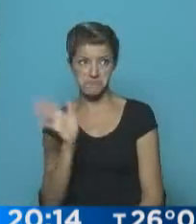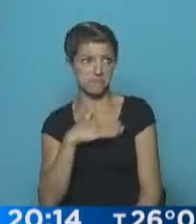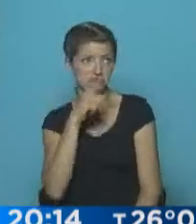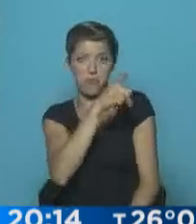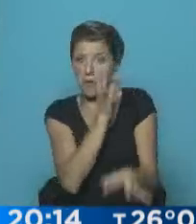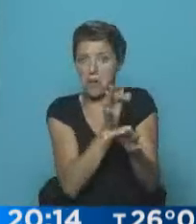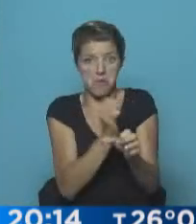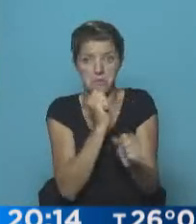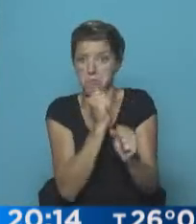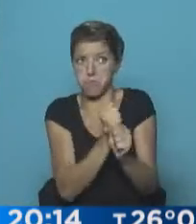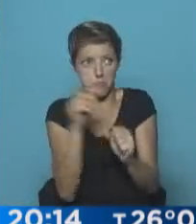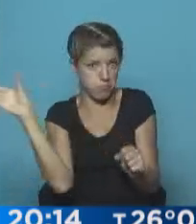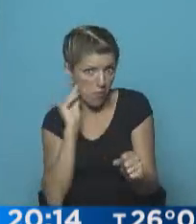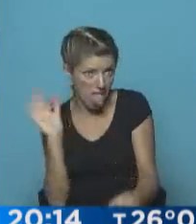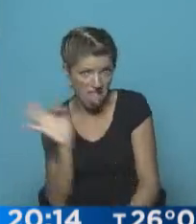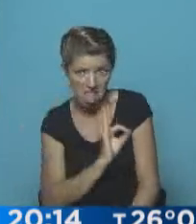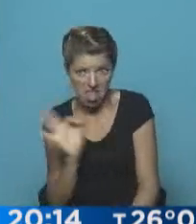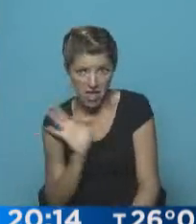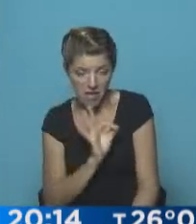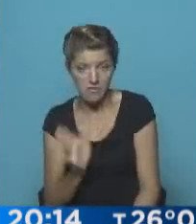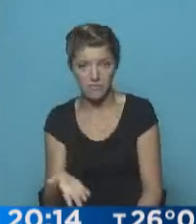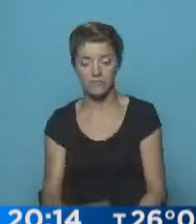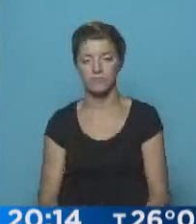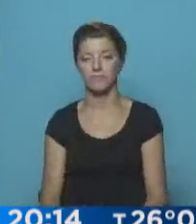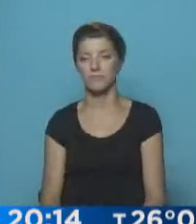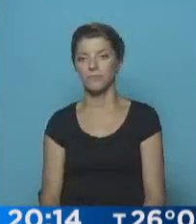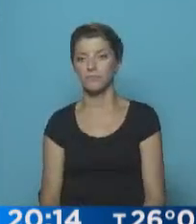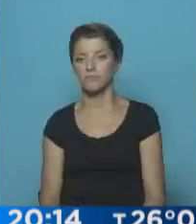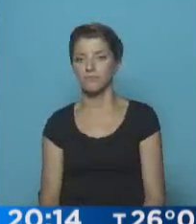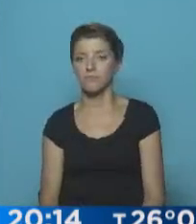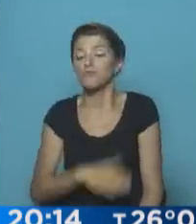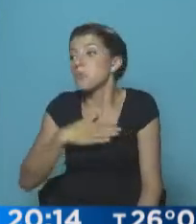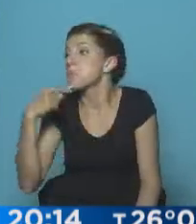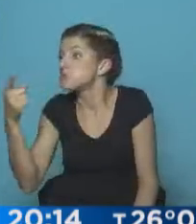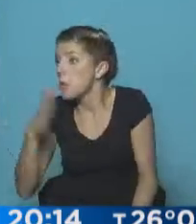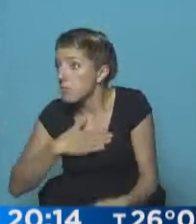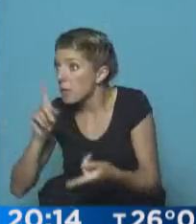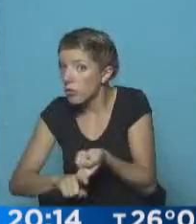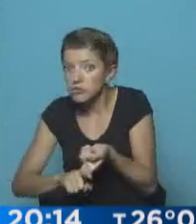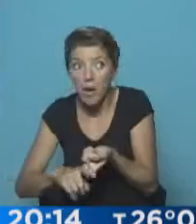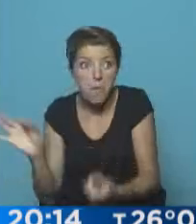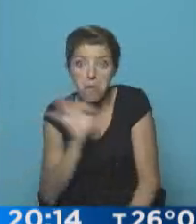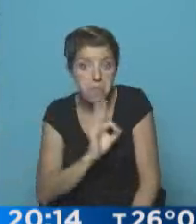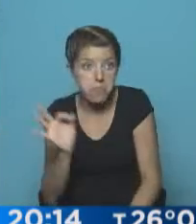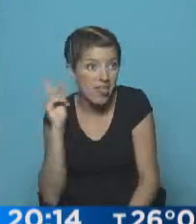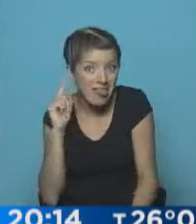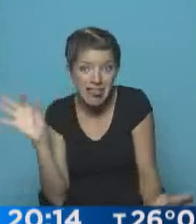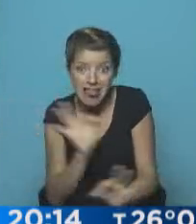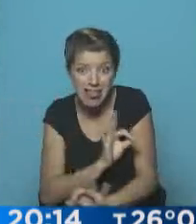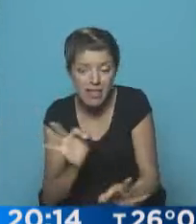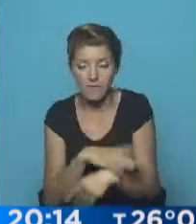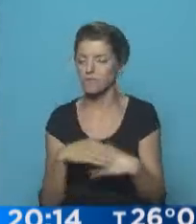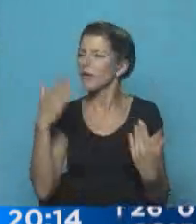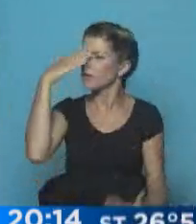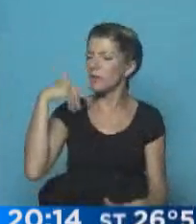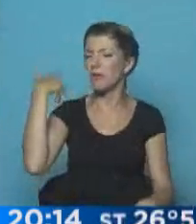escuelita, yo no escuché nada. Con el tipo de motoguada y eso no se escuchó nada. Yo le pregunté acá a mi señora tampoco, y si no escuchó nada. Sí. ¿Y después el movimiento? ¿Hubo